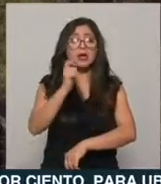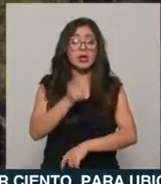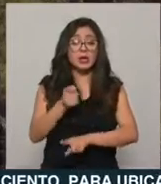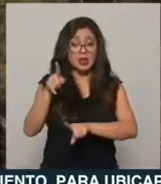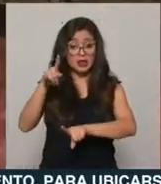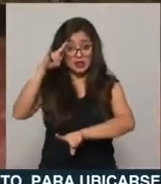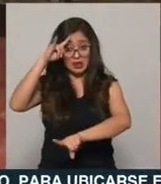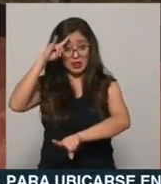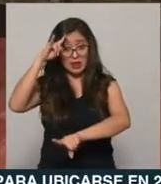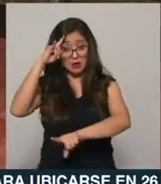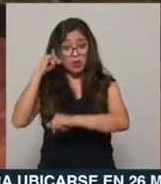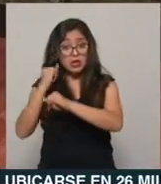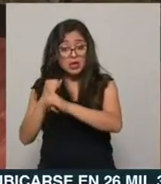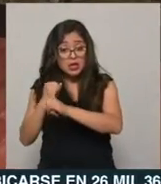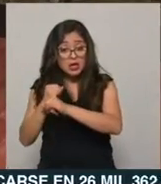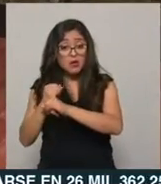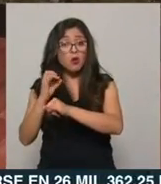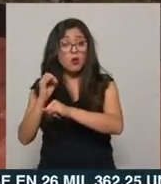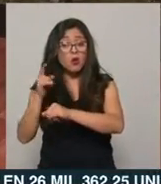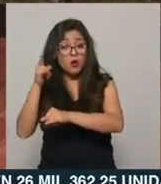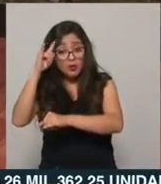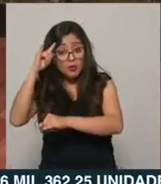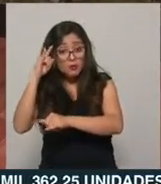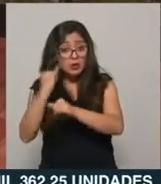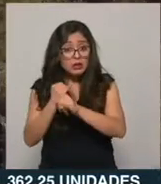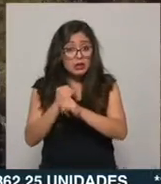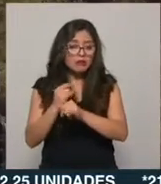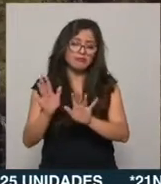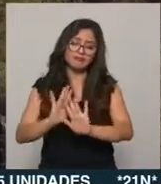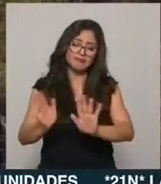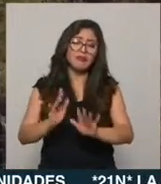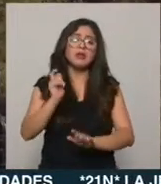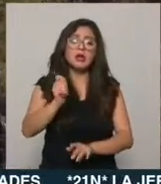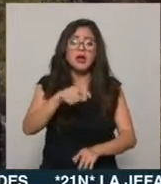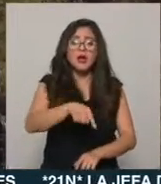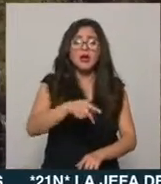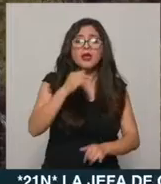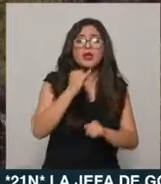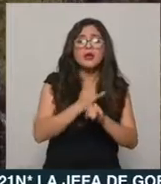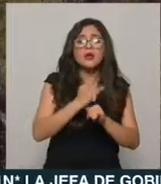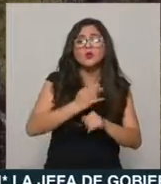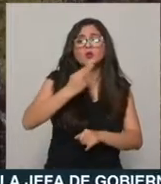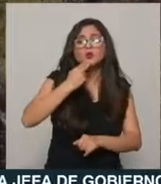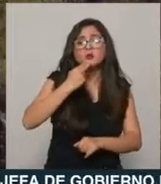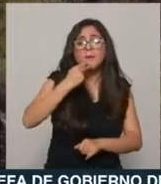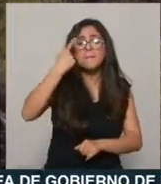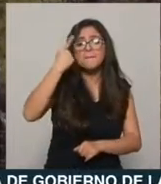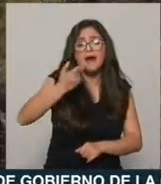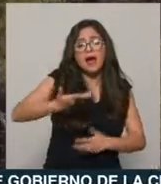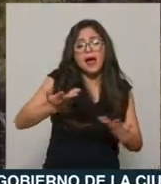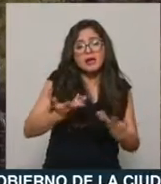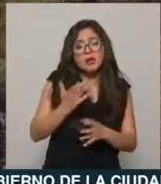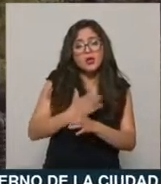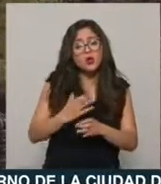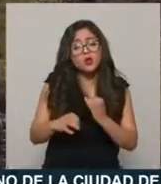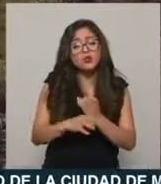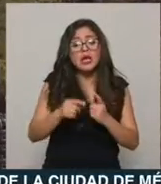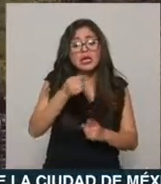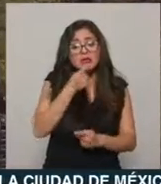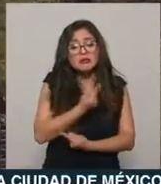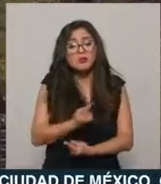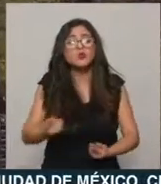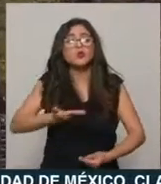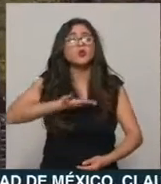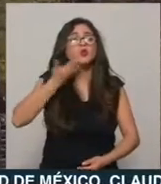Internet no es el diablo. El Internet es una herramienta que, así como tú comentas, lo usamos las personas adultas, niños y niñas lo usan más, y tenemos que